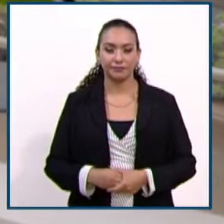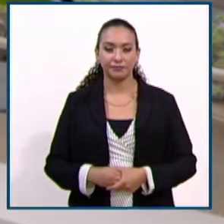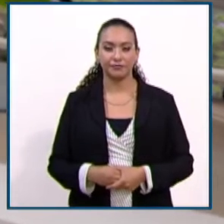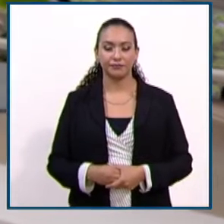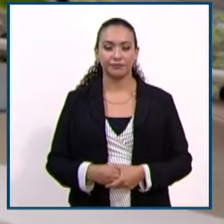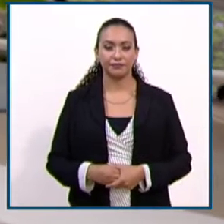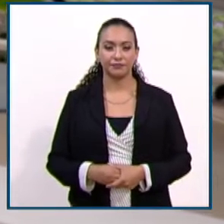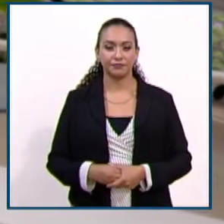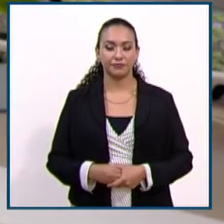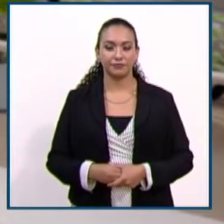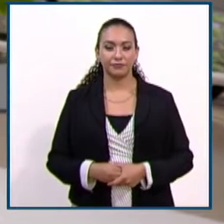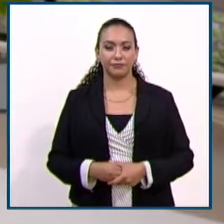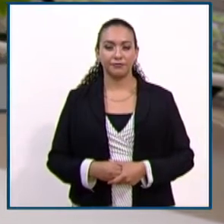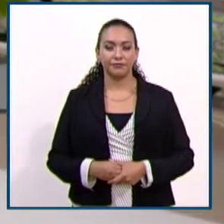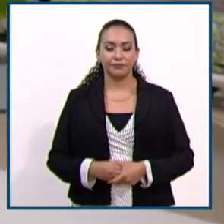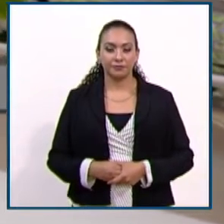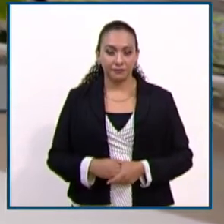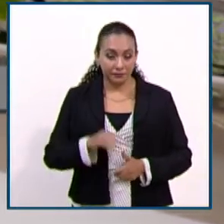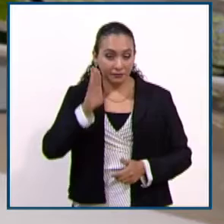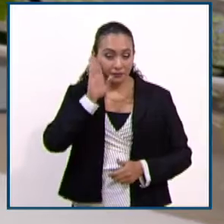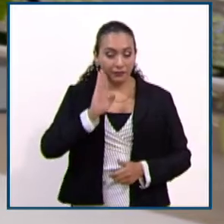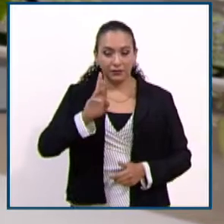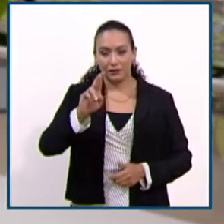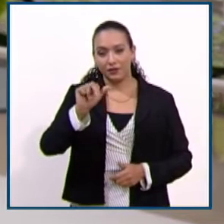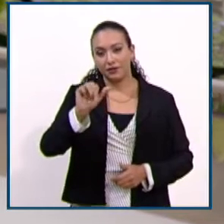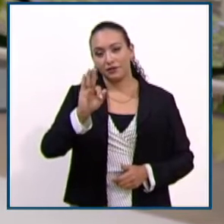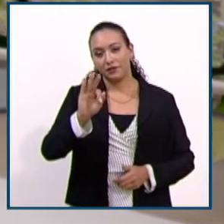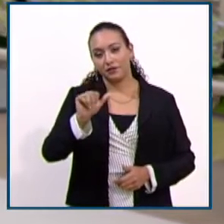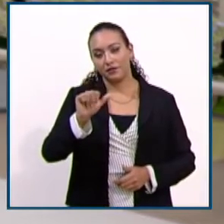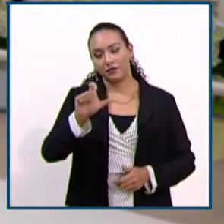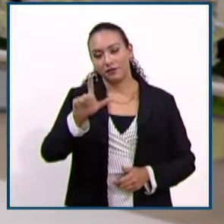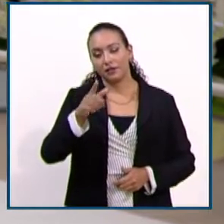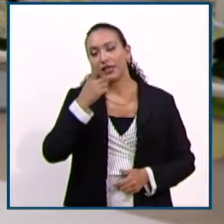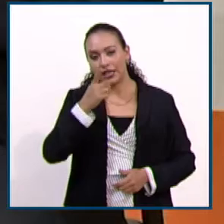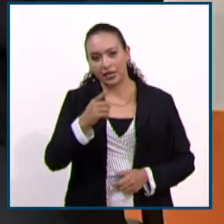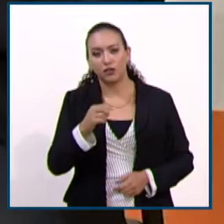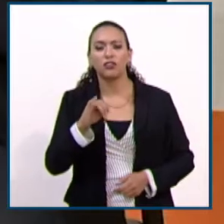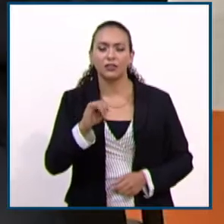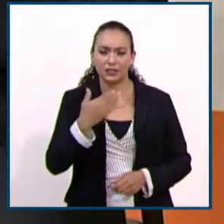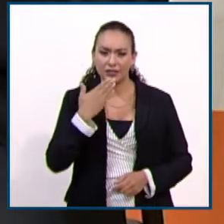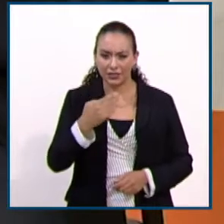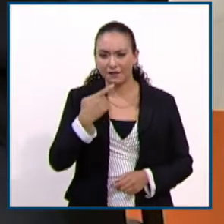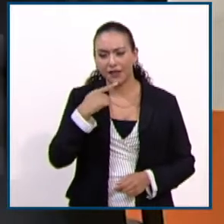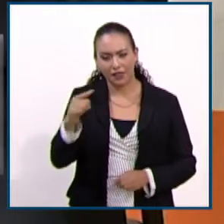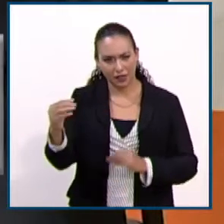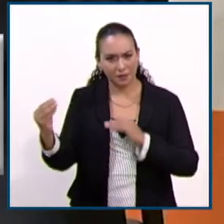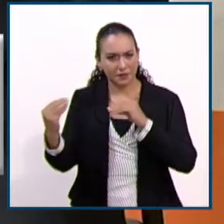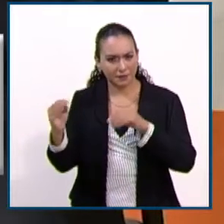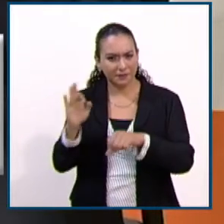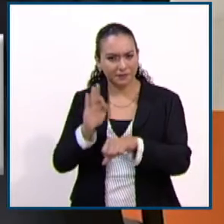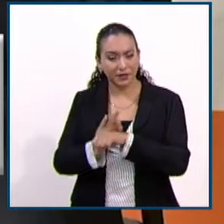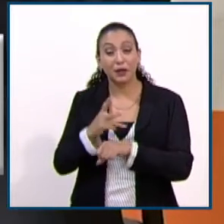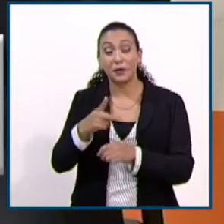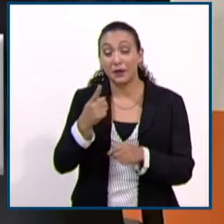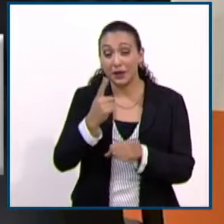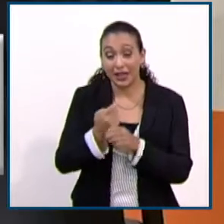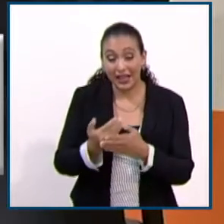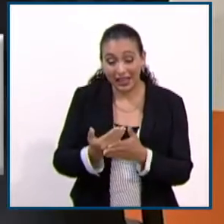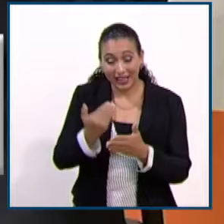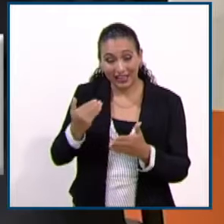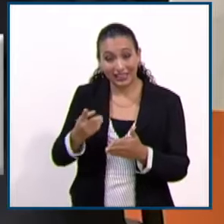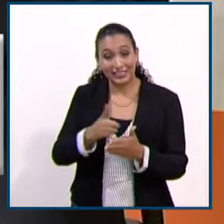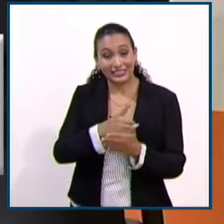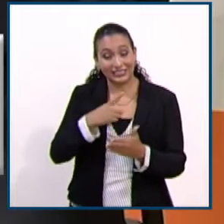Y el magistrado Jesús Rafael Aragón destacó que antes de acudir al amparo se deben agotar los medios ordinarios de defensa que establece la